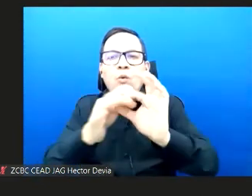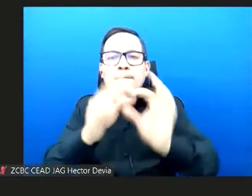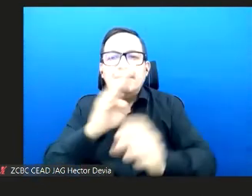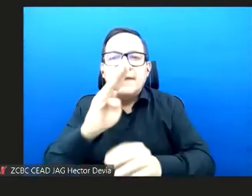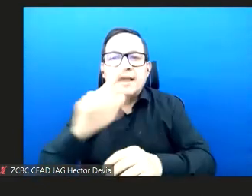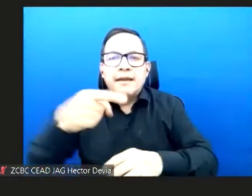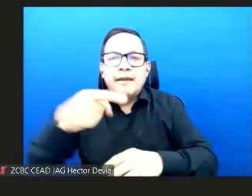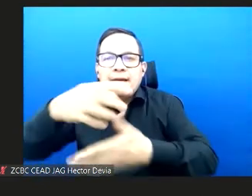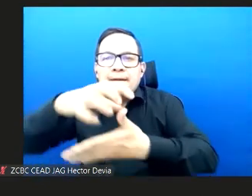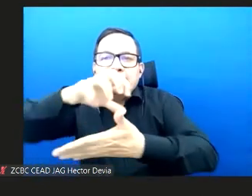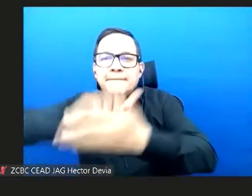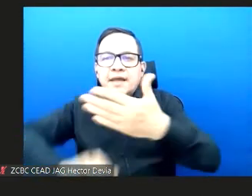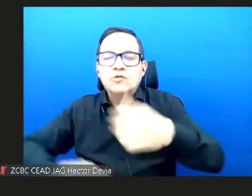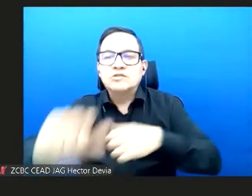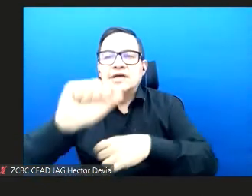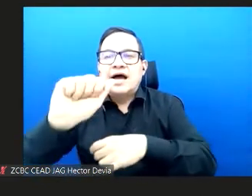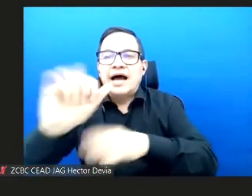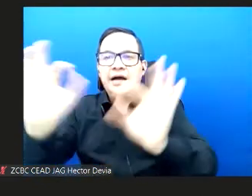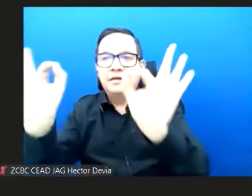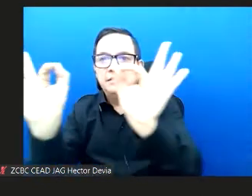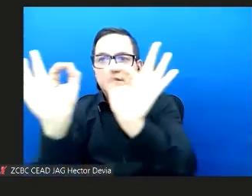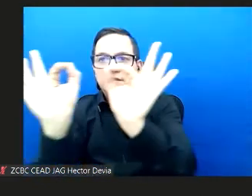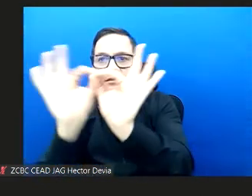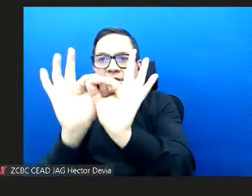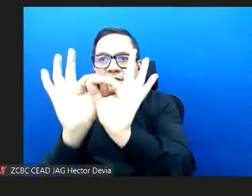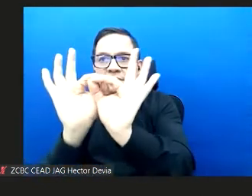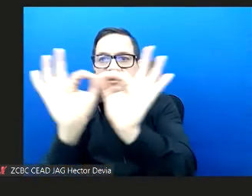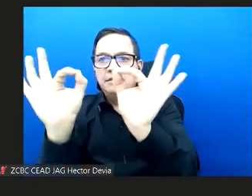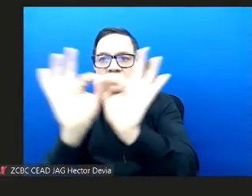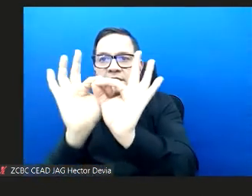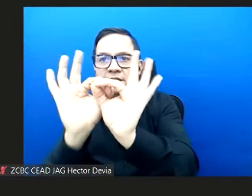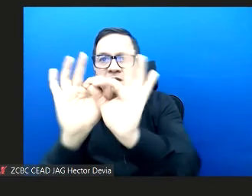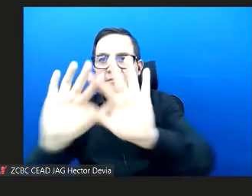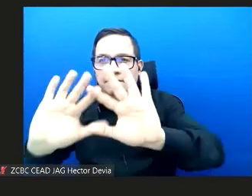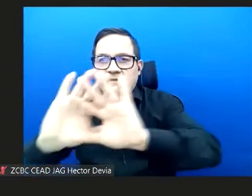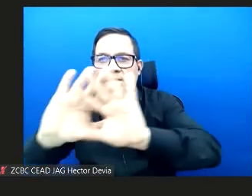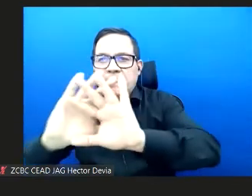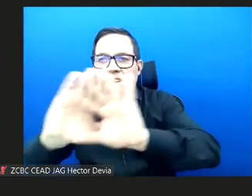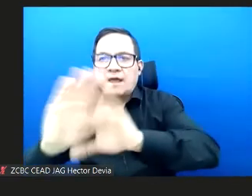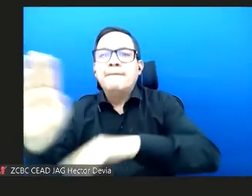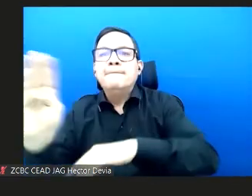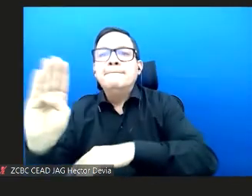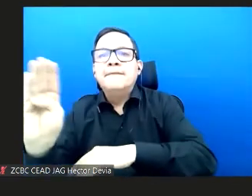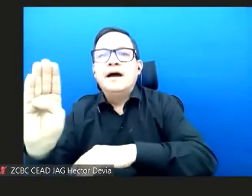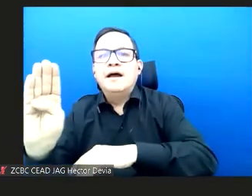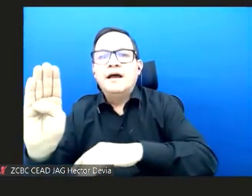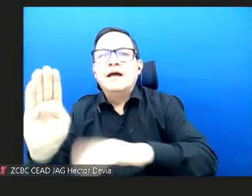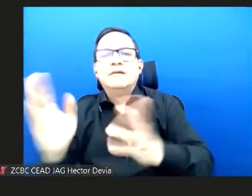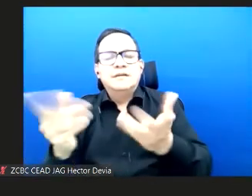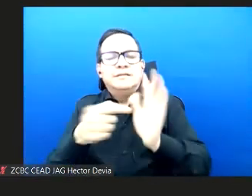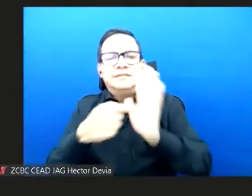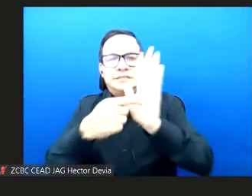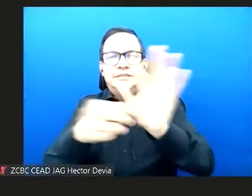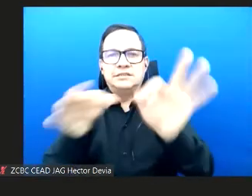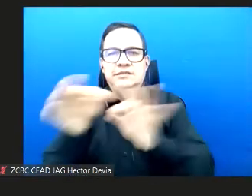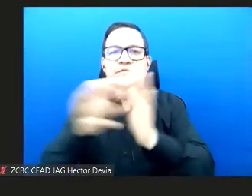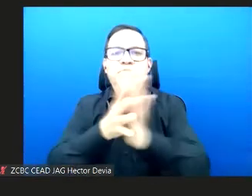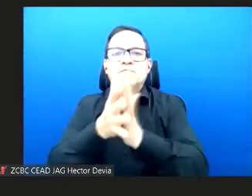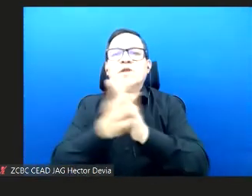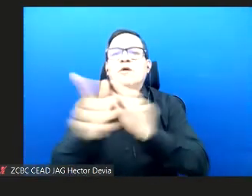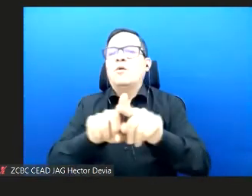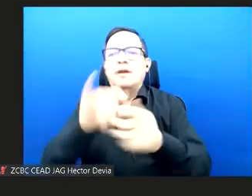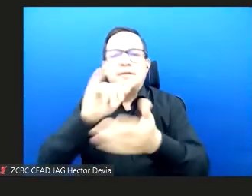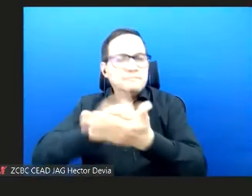que lo entendamos y nos quede un poco más claro estos conceptos. Entonces tenemos otra vez nuestros